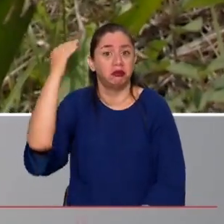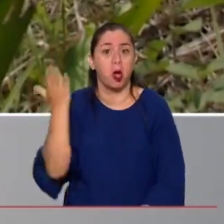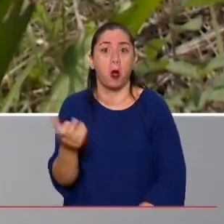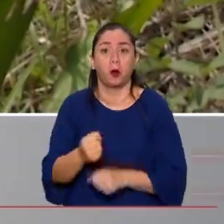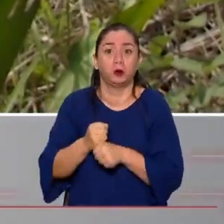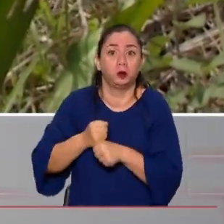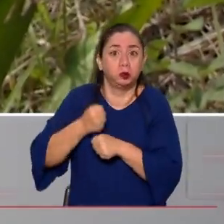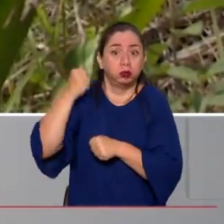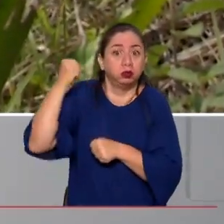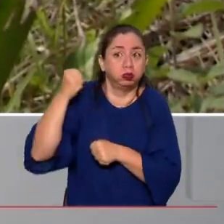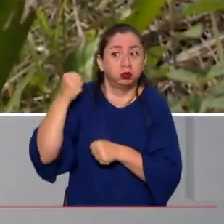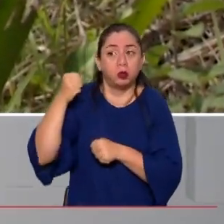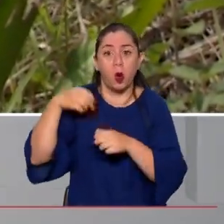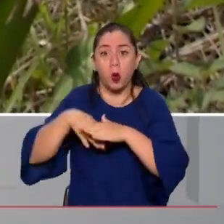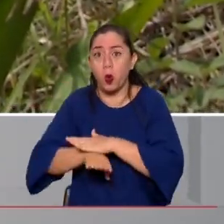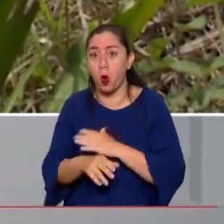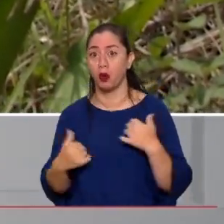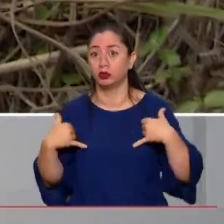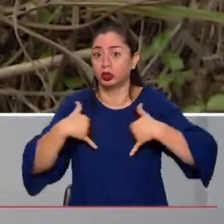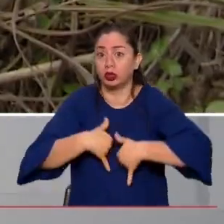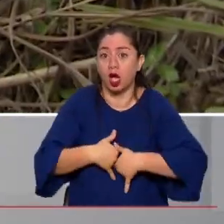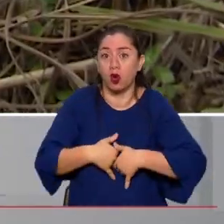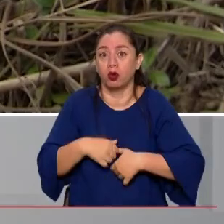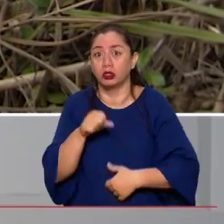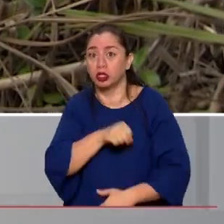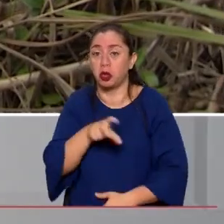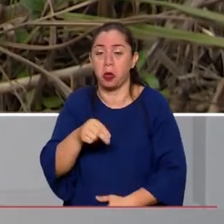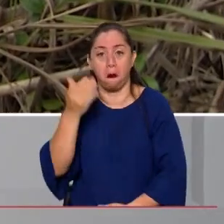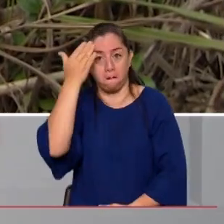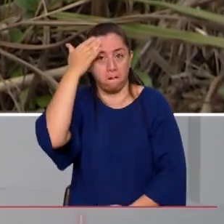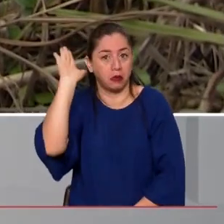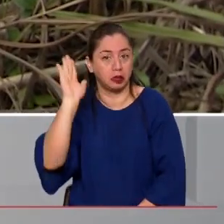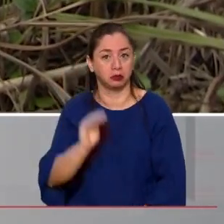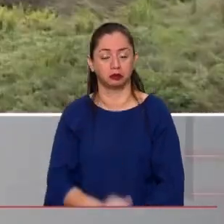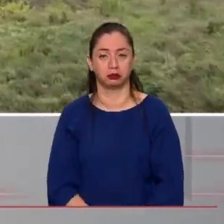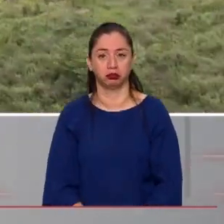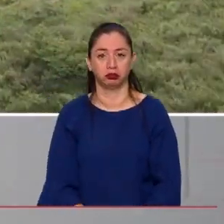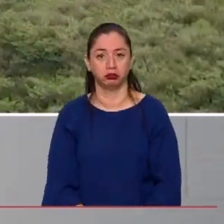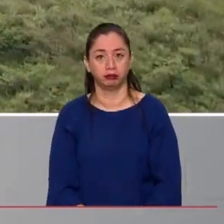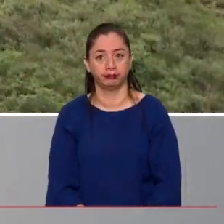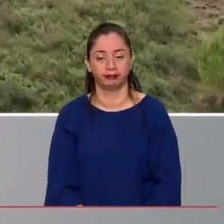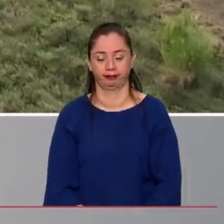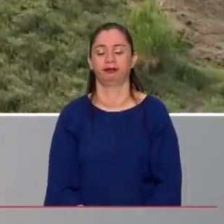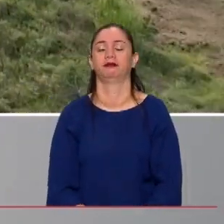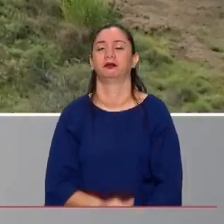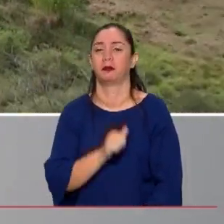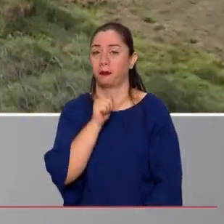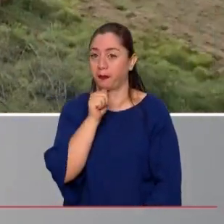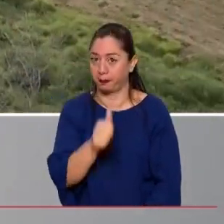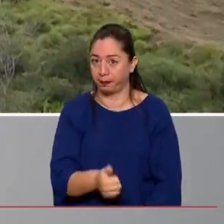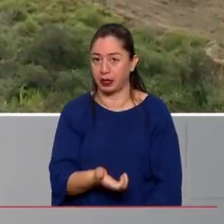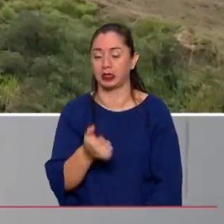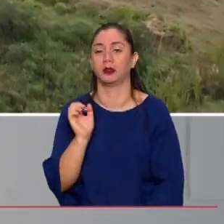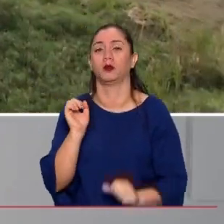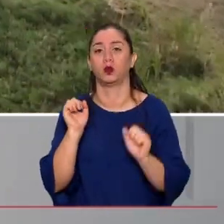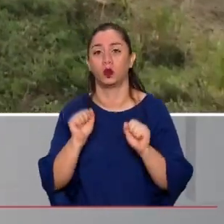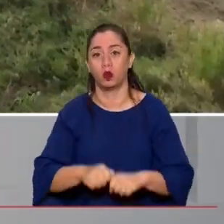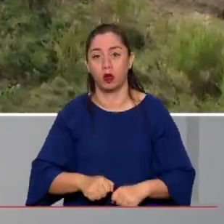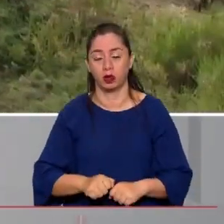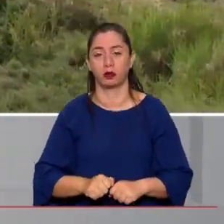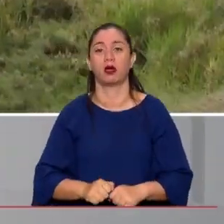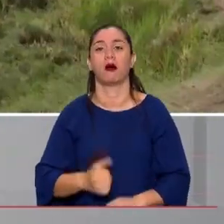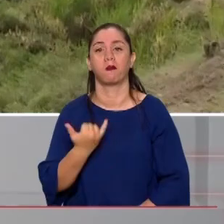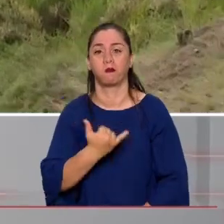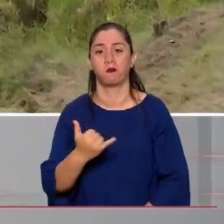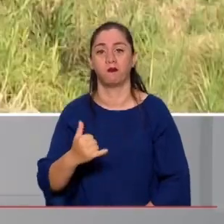la sombrilla, la esconde, coge el saquito o no. No se sabe. Lo cierto es que cada vez es más latente la posibilidad de un fenómeno del